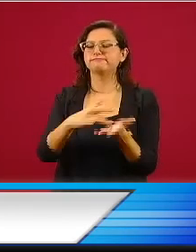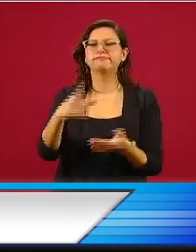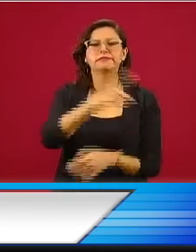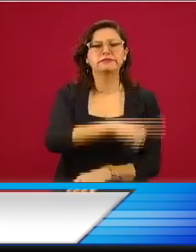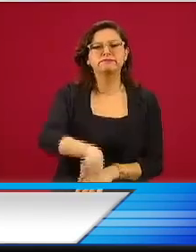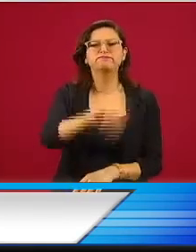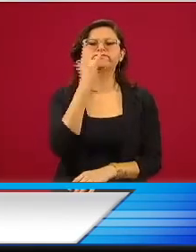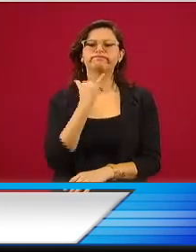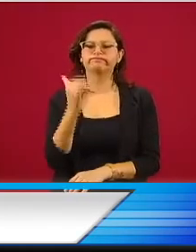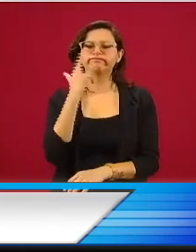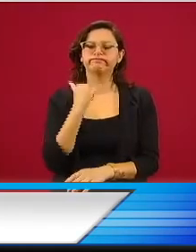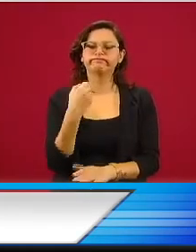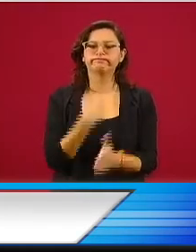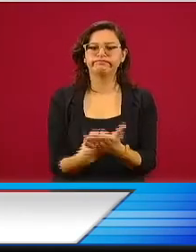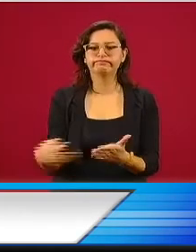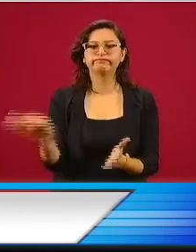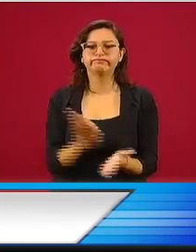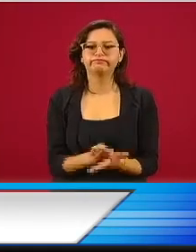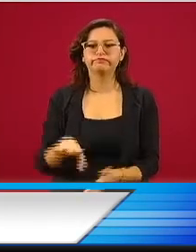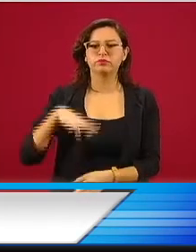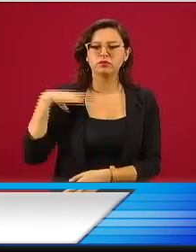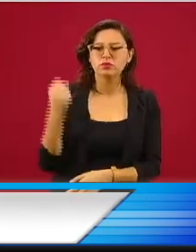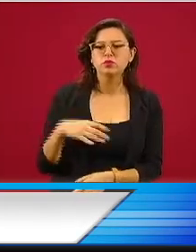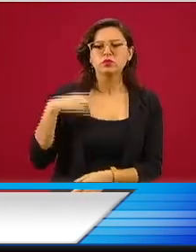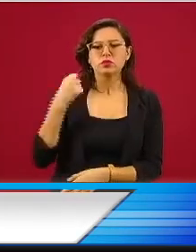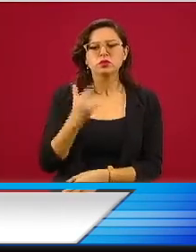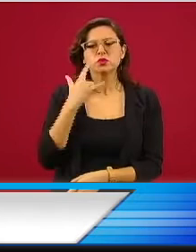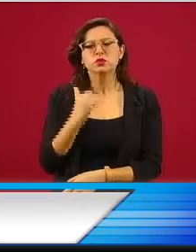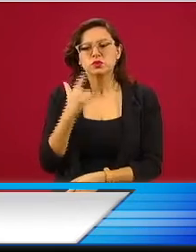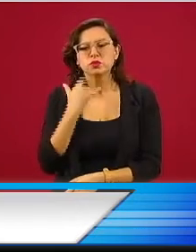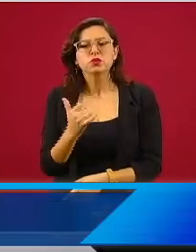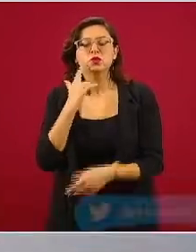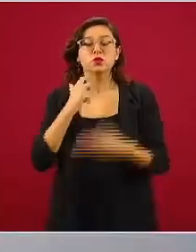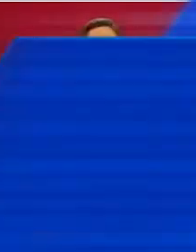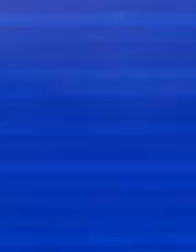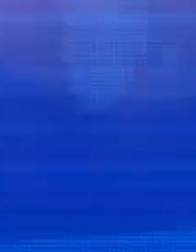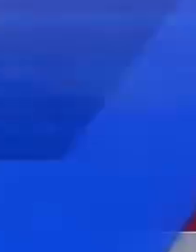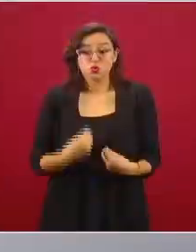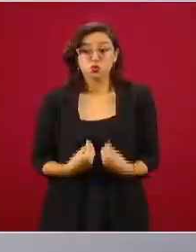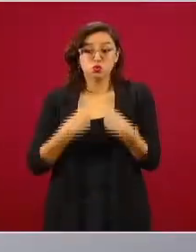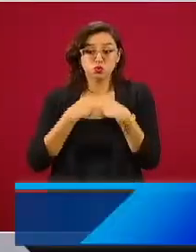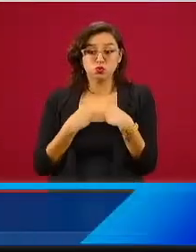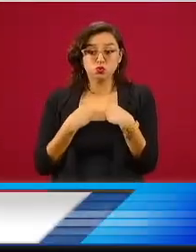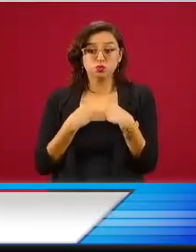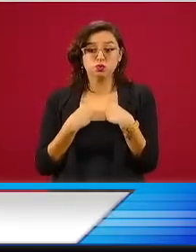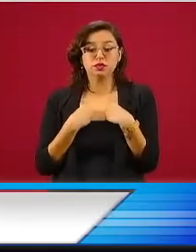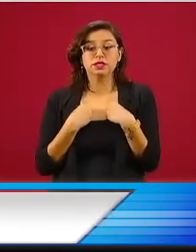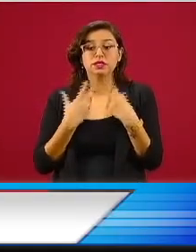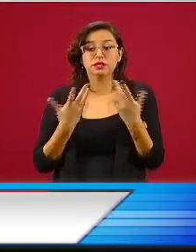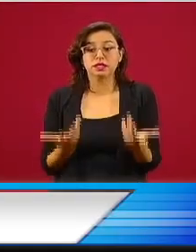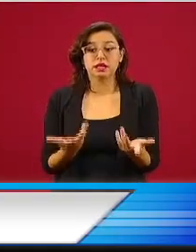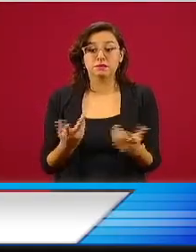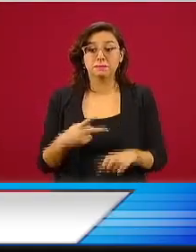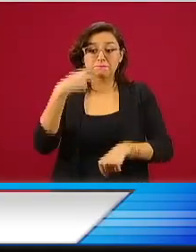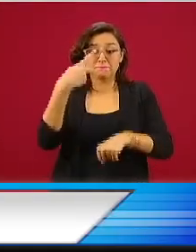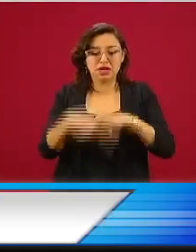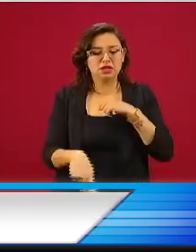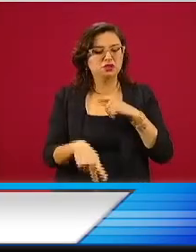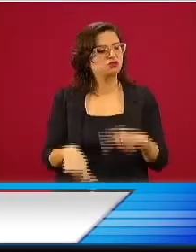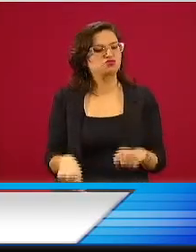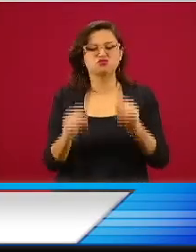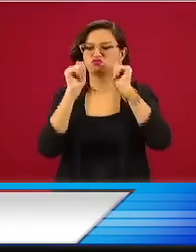conducirá a las efe a recuperar la influencia en el mercado de esta industria fuga de capitales